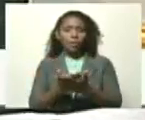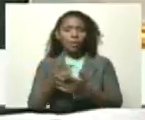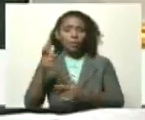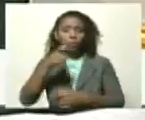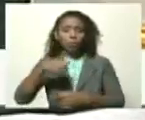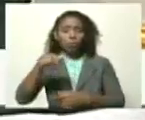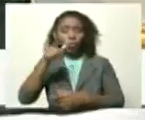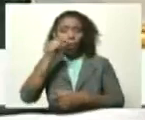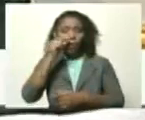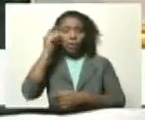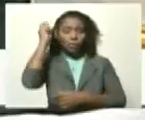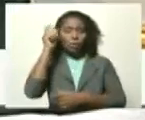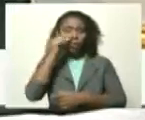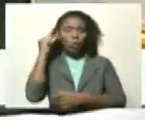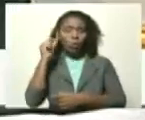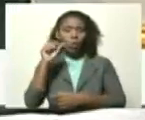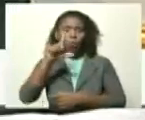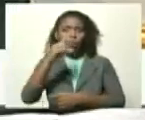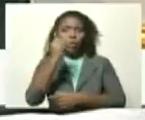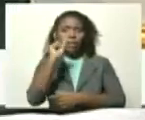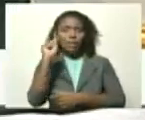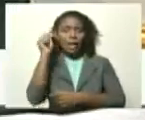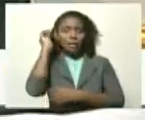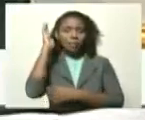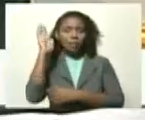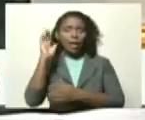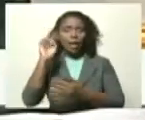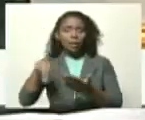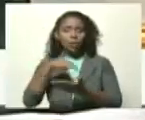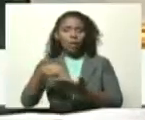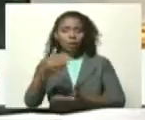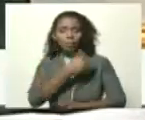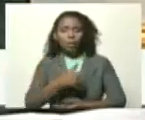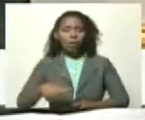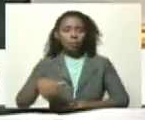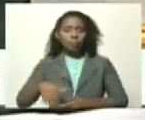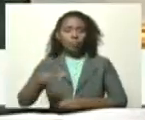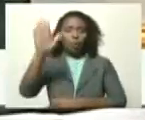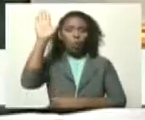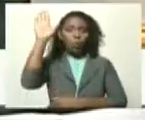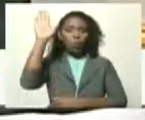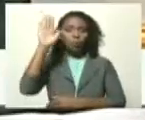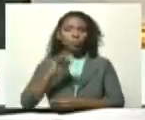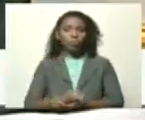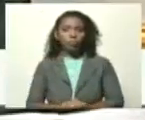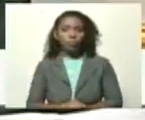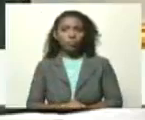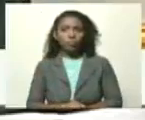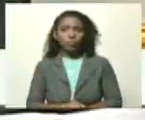diputado Luis Augusto Romero como presidente de la Asamblea Nacional, por favor sírvanse a manifestarlo con la señal de costumbre.